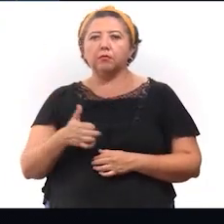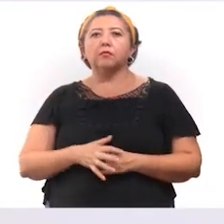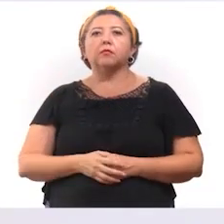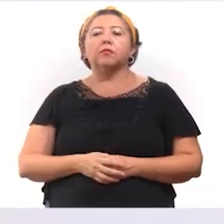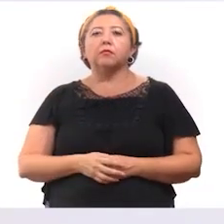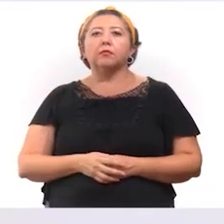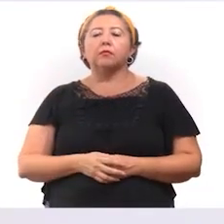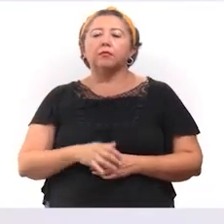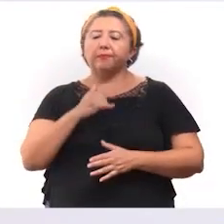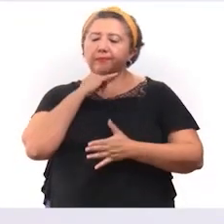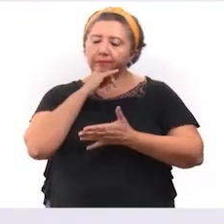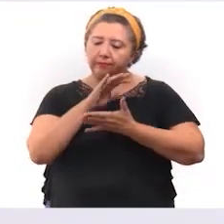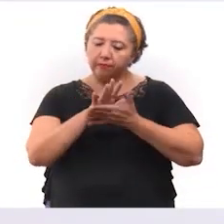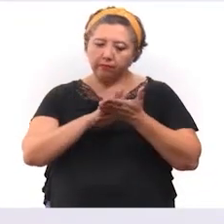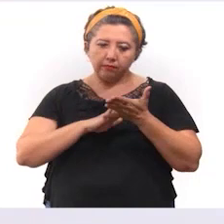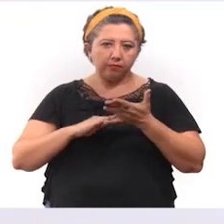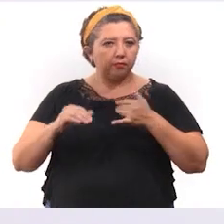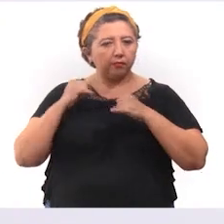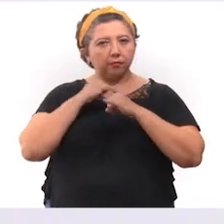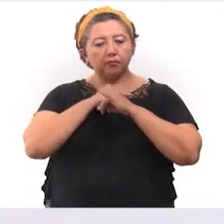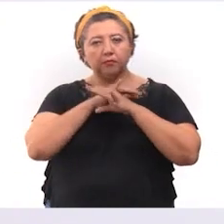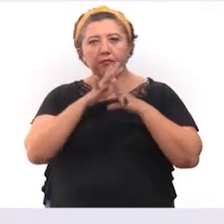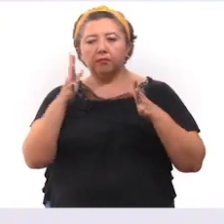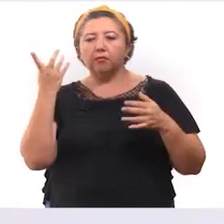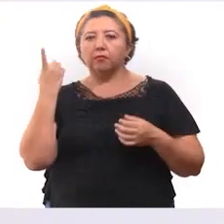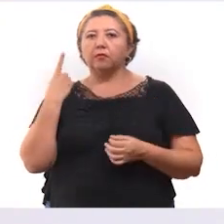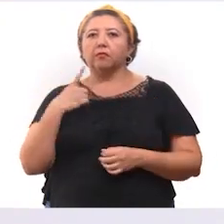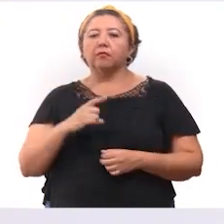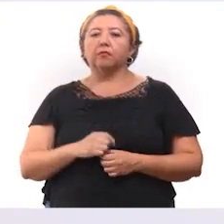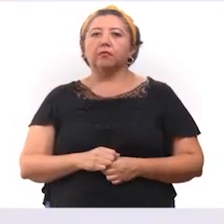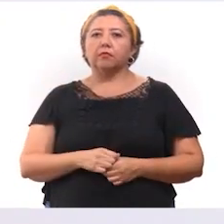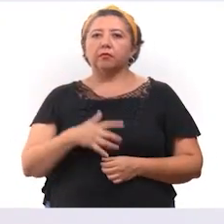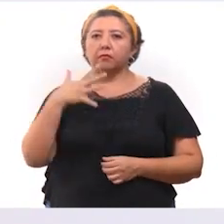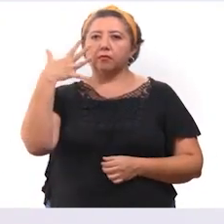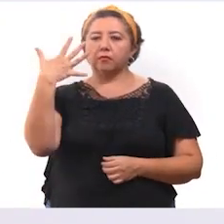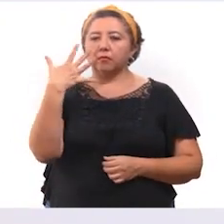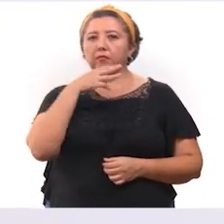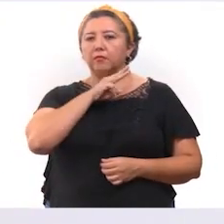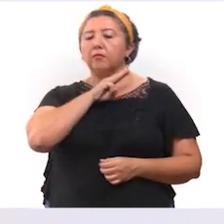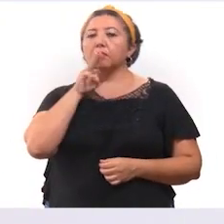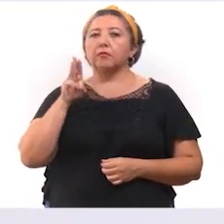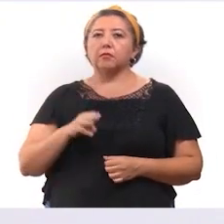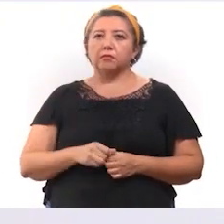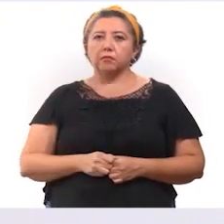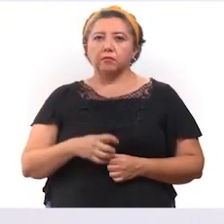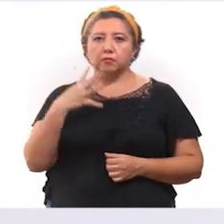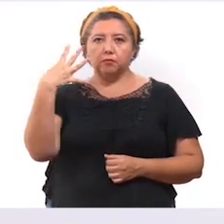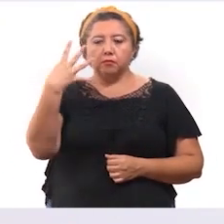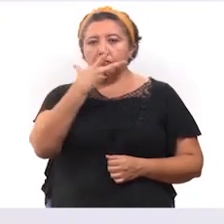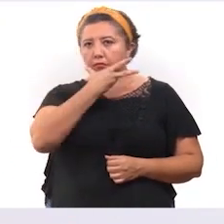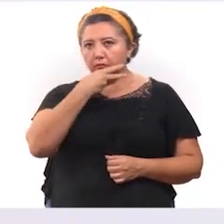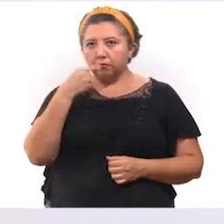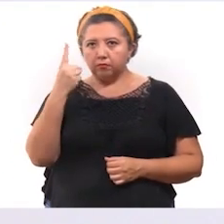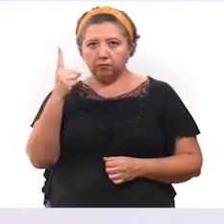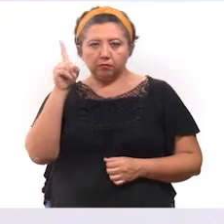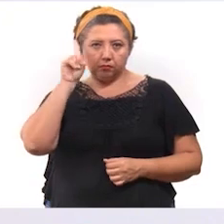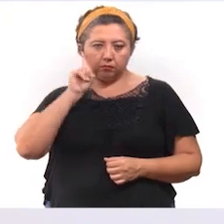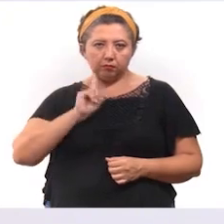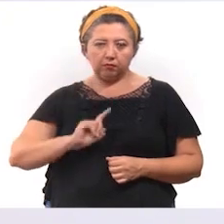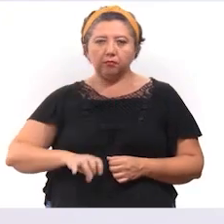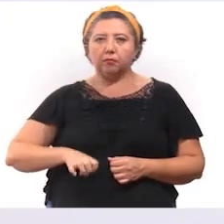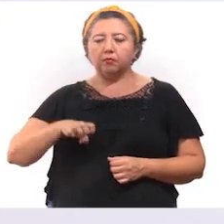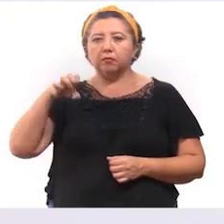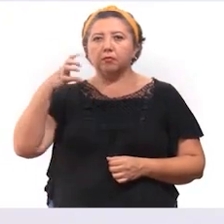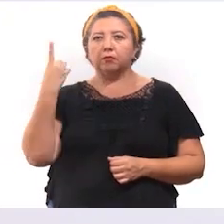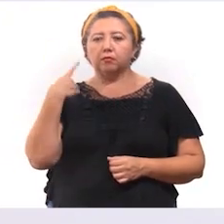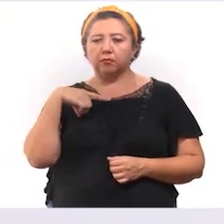11.256. Lamentablemente, en este parte médico informamos de 5 fallecimientos, 4 hombres y una mujer, de